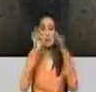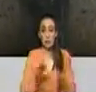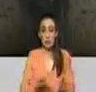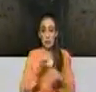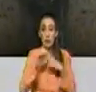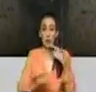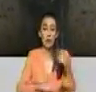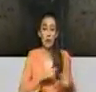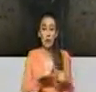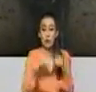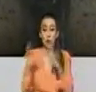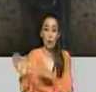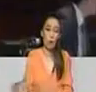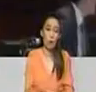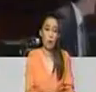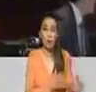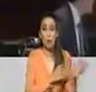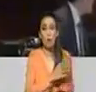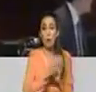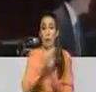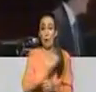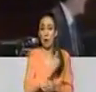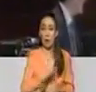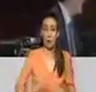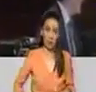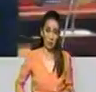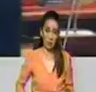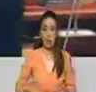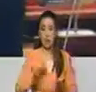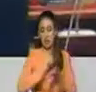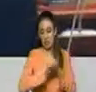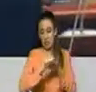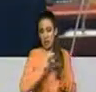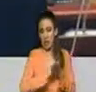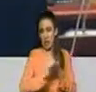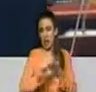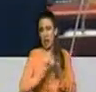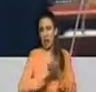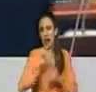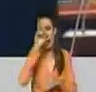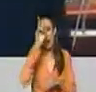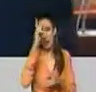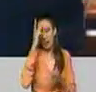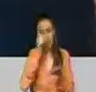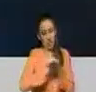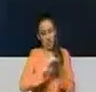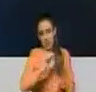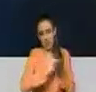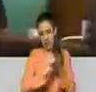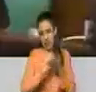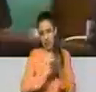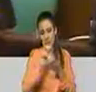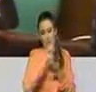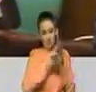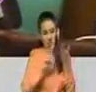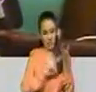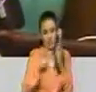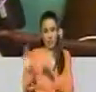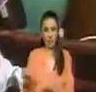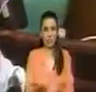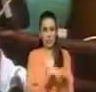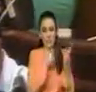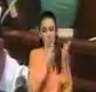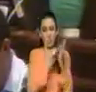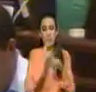dan porque, a decir del jefe de Estado, por un posible error de redacción o mala interpretación, se incluyó este tema dentro del proyecto de ley de crecimiento